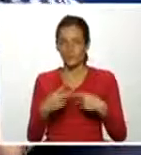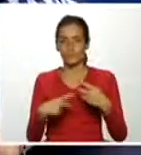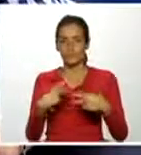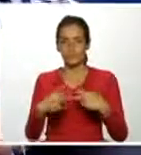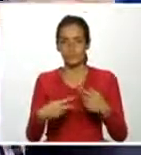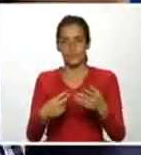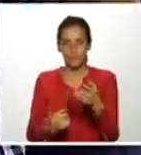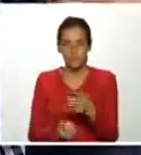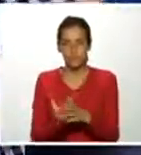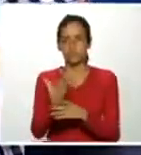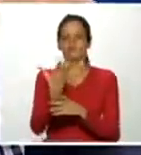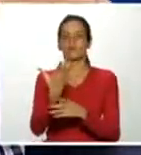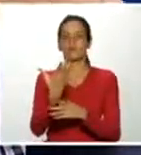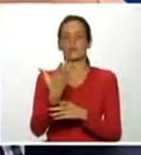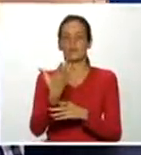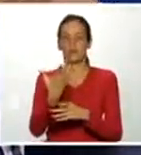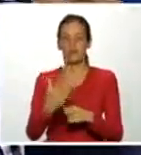de fundación, ¿no?